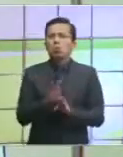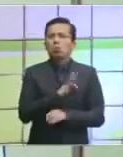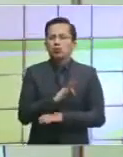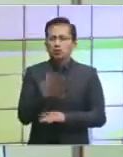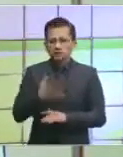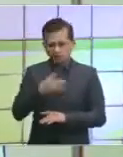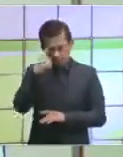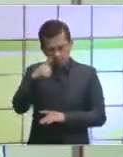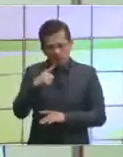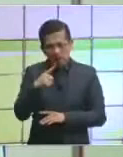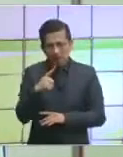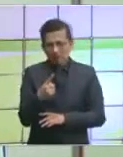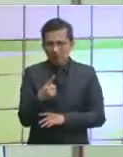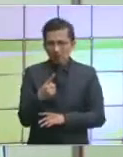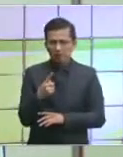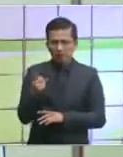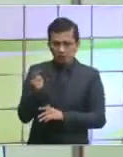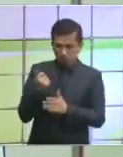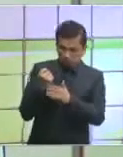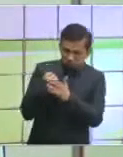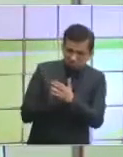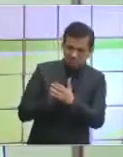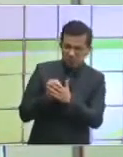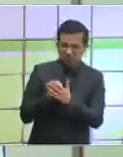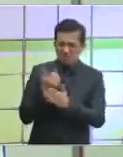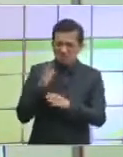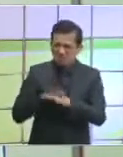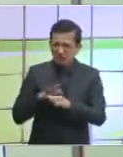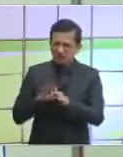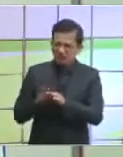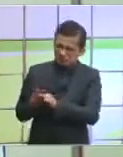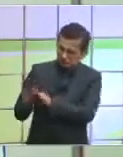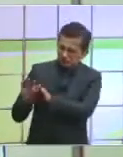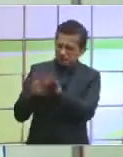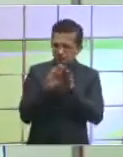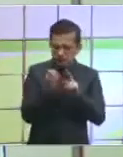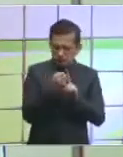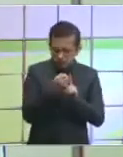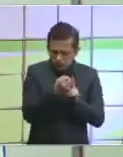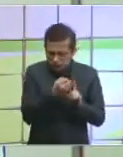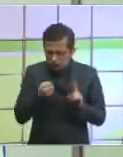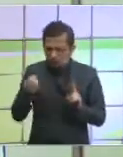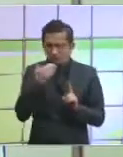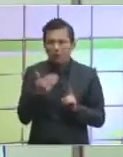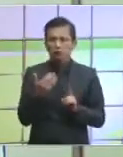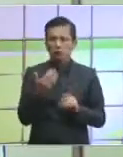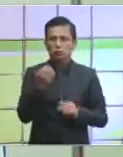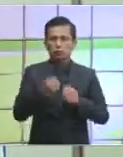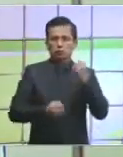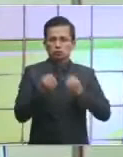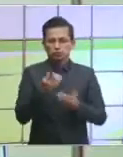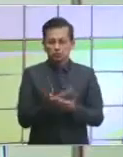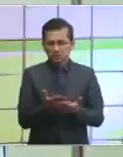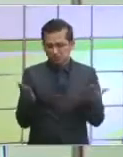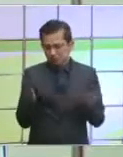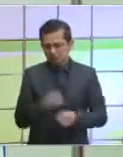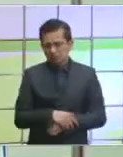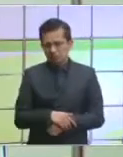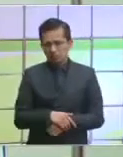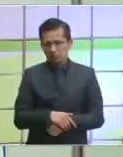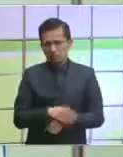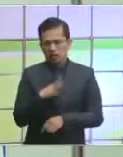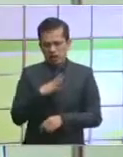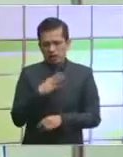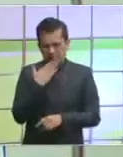que articulen esta esta condición de justicia abierta es decir hay correctivo sobre todo van a ser